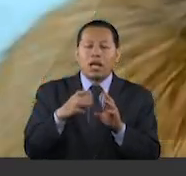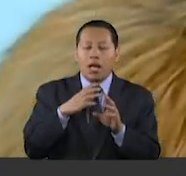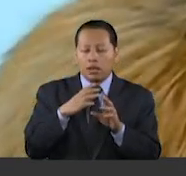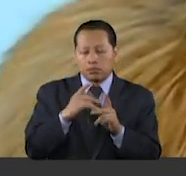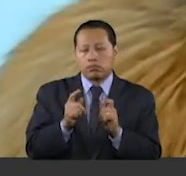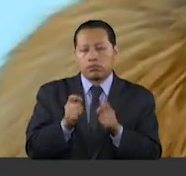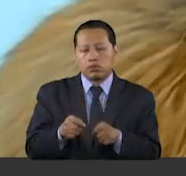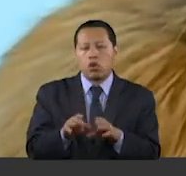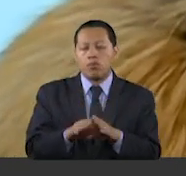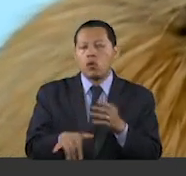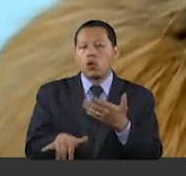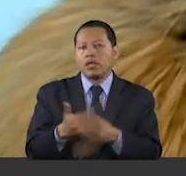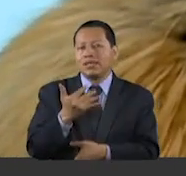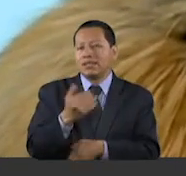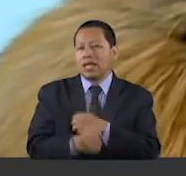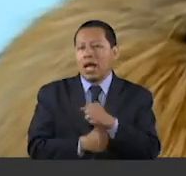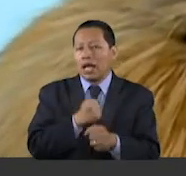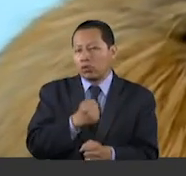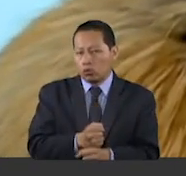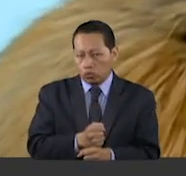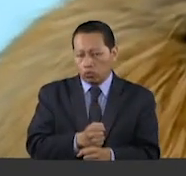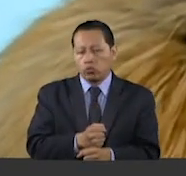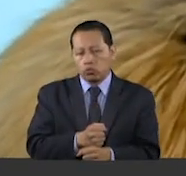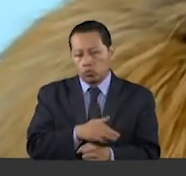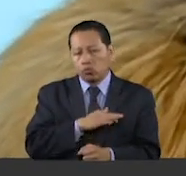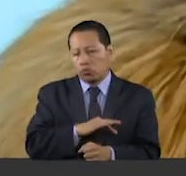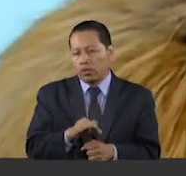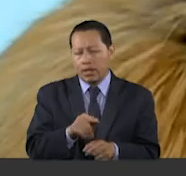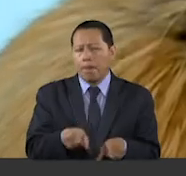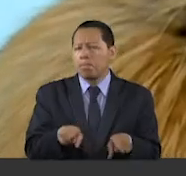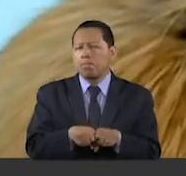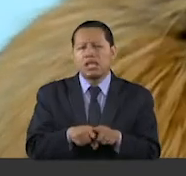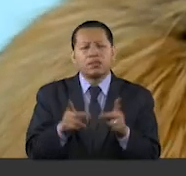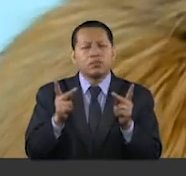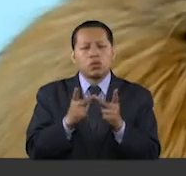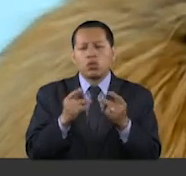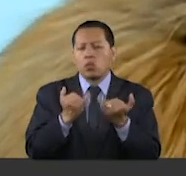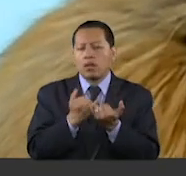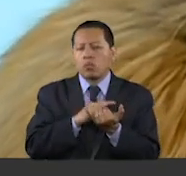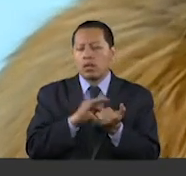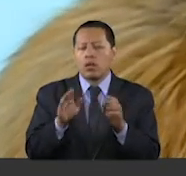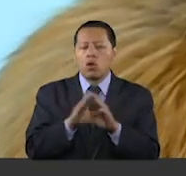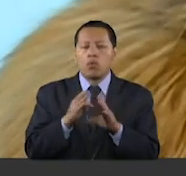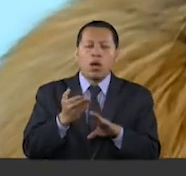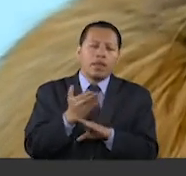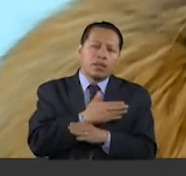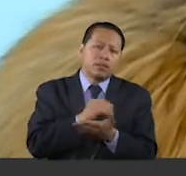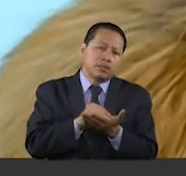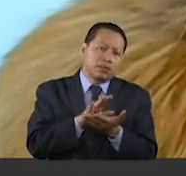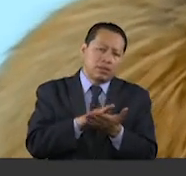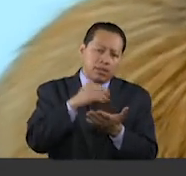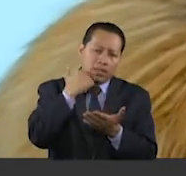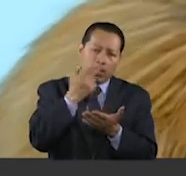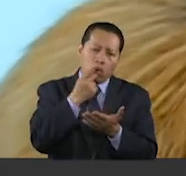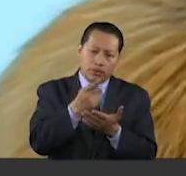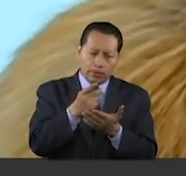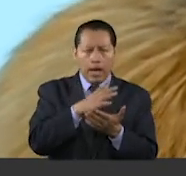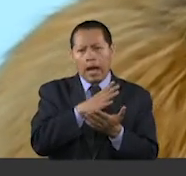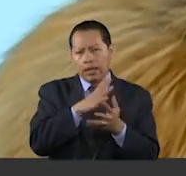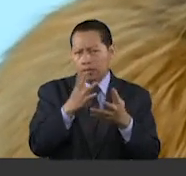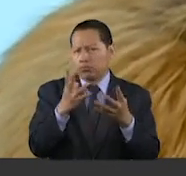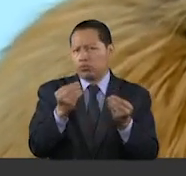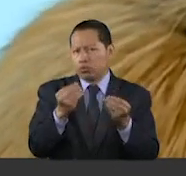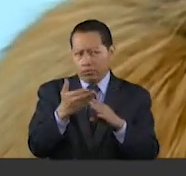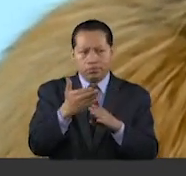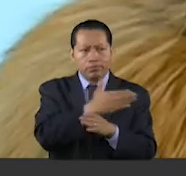es por 15 años como han sido en su caso los precedentes quiero decir que son varios los